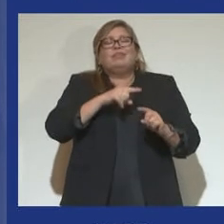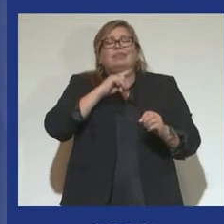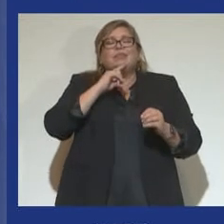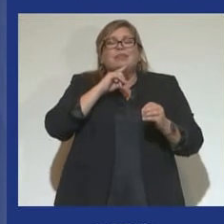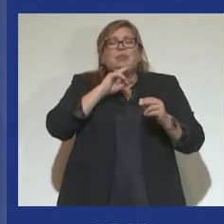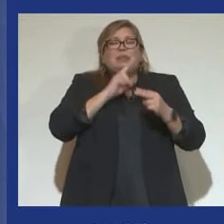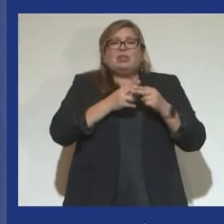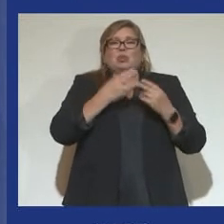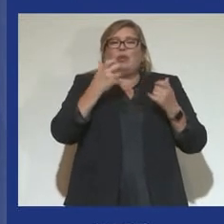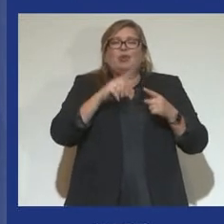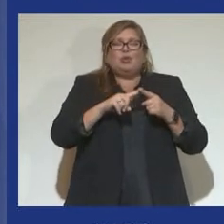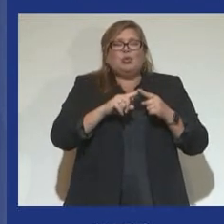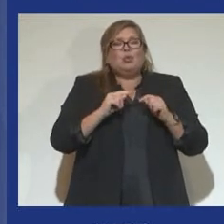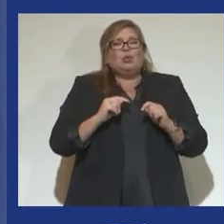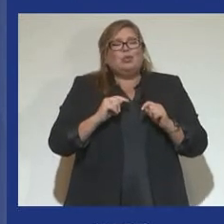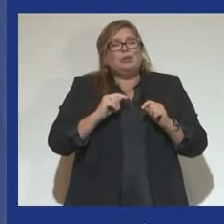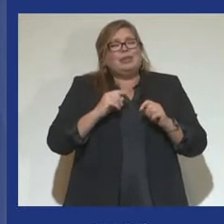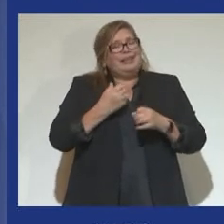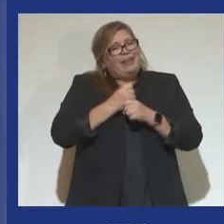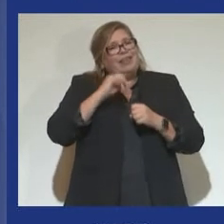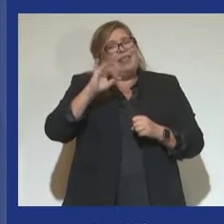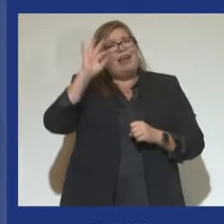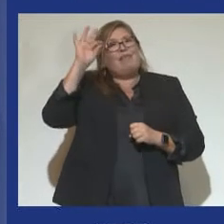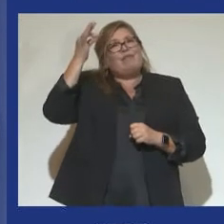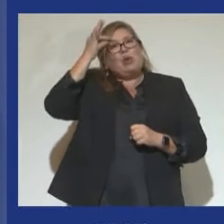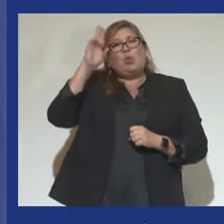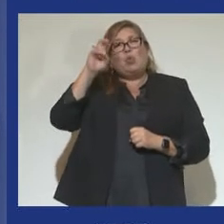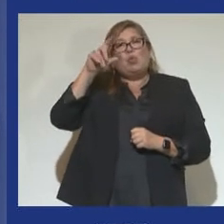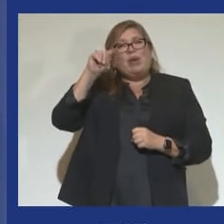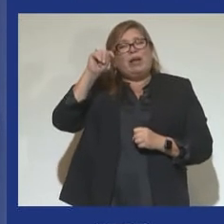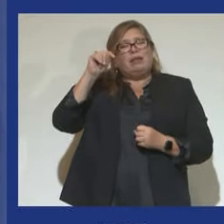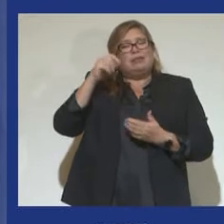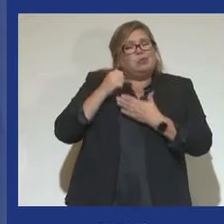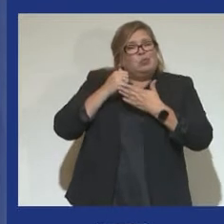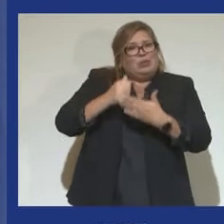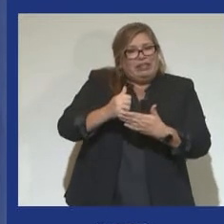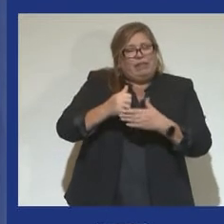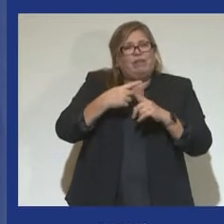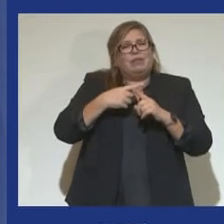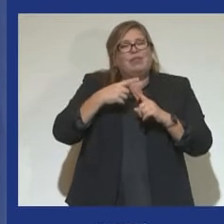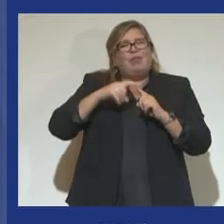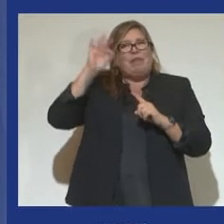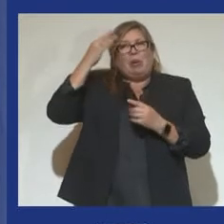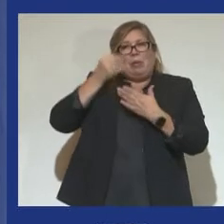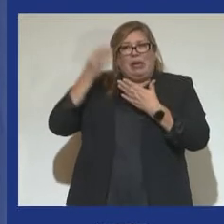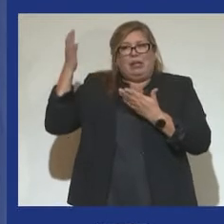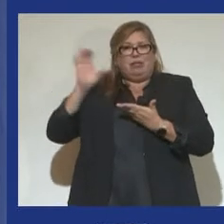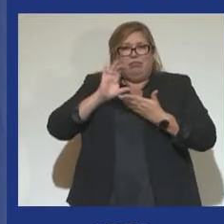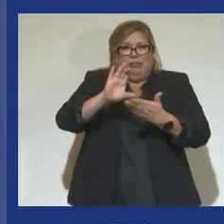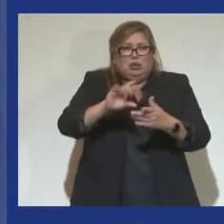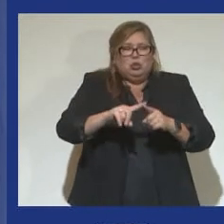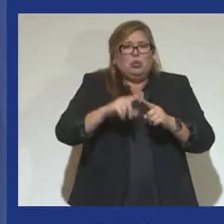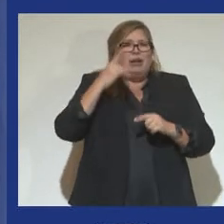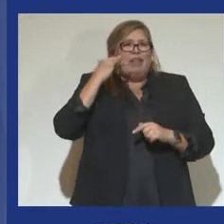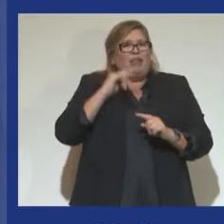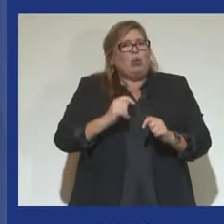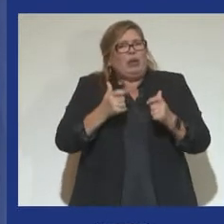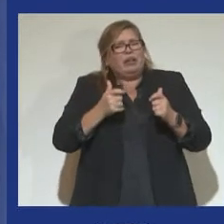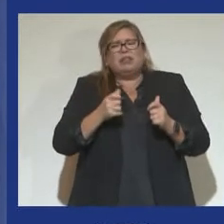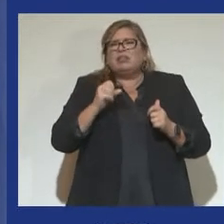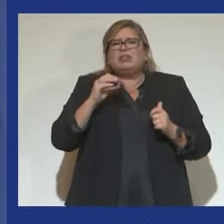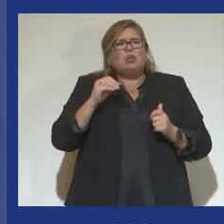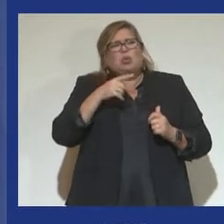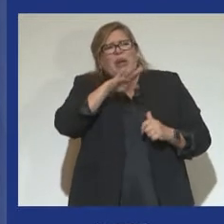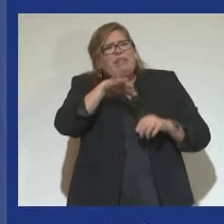ayuda para rentas para californianos ha oído usted de algún detalle de cómo va a llevarse a cabo